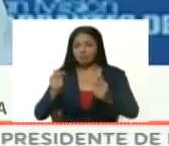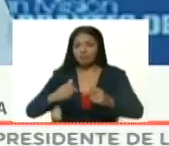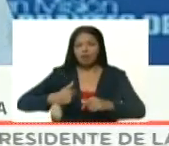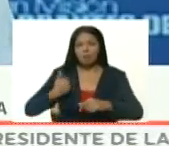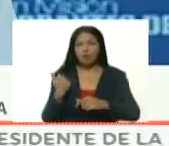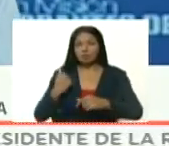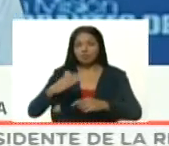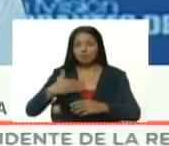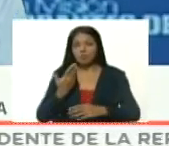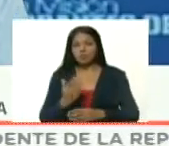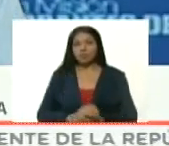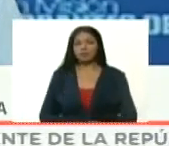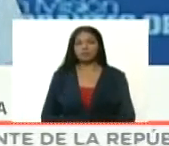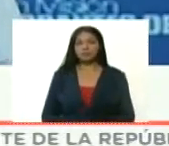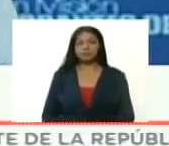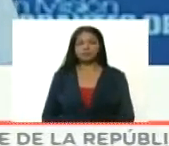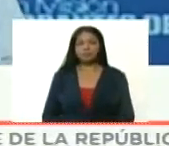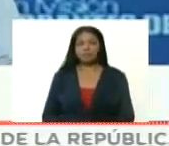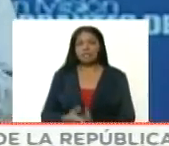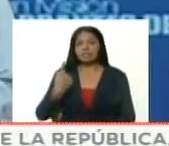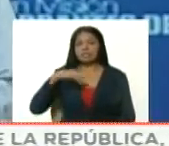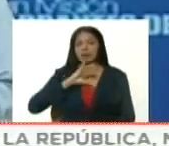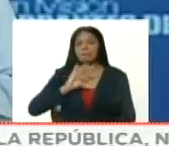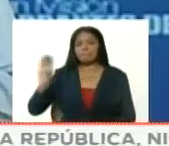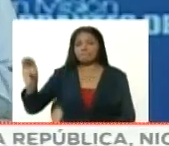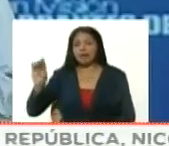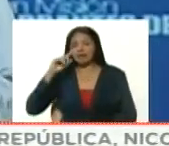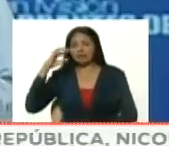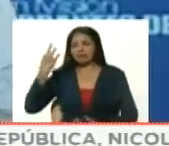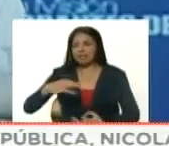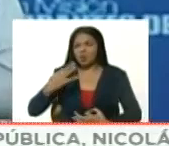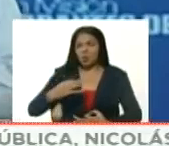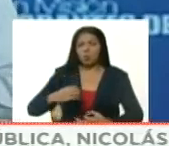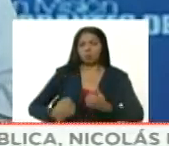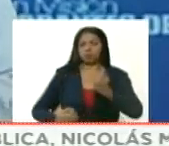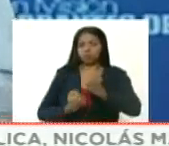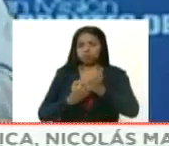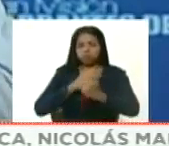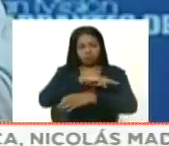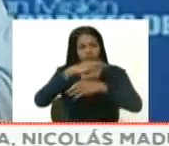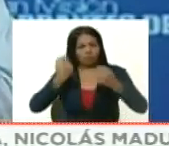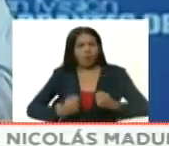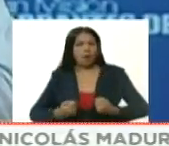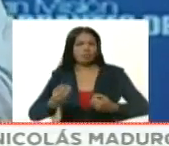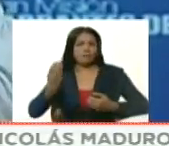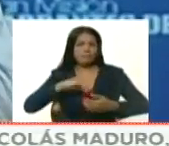Nacional, para tener un país seguro, estable, fuerte,